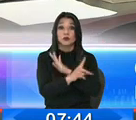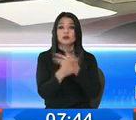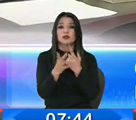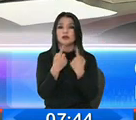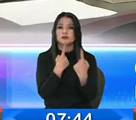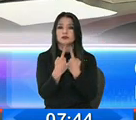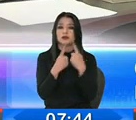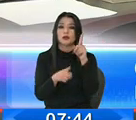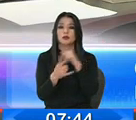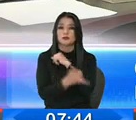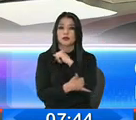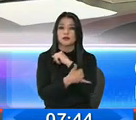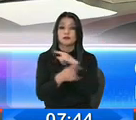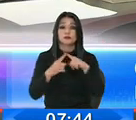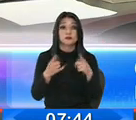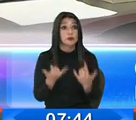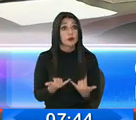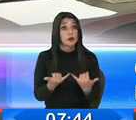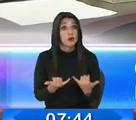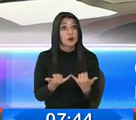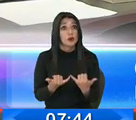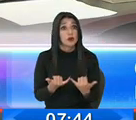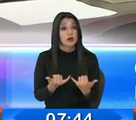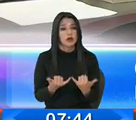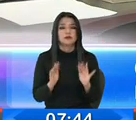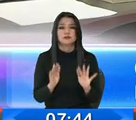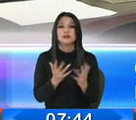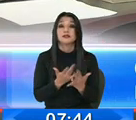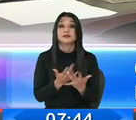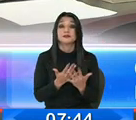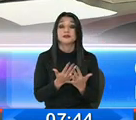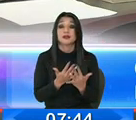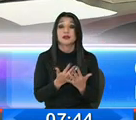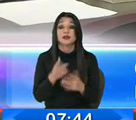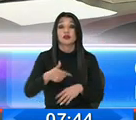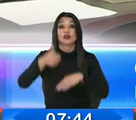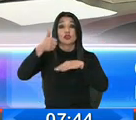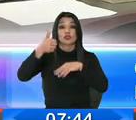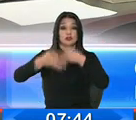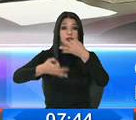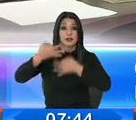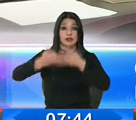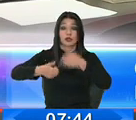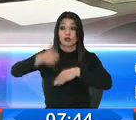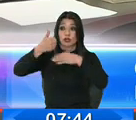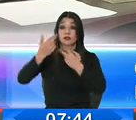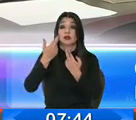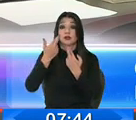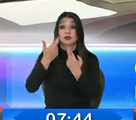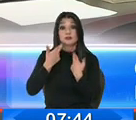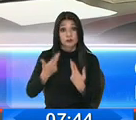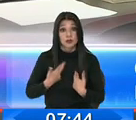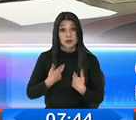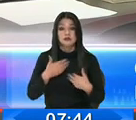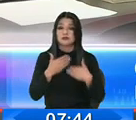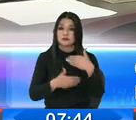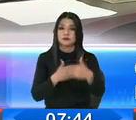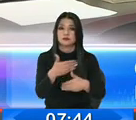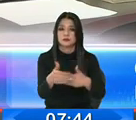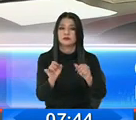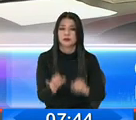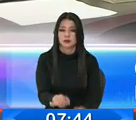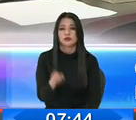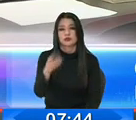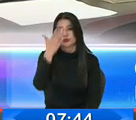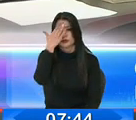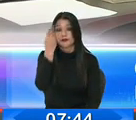con varios países. Sin embargo, ahorita, este momento, estamos esperando el pronunciamiento de la Corte a efectos de poder avanzar en ese segmento. Como usted conoce,